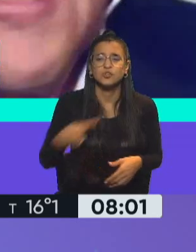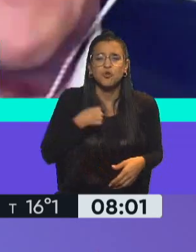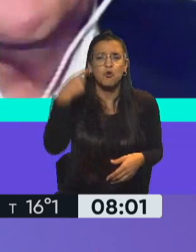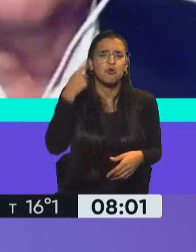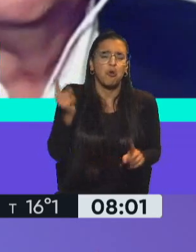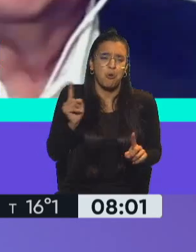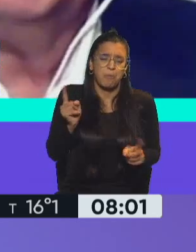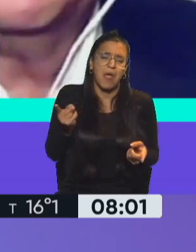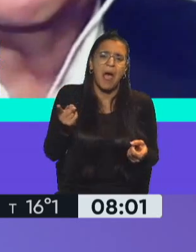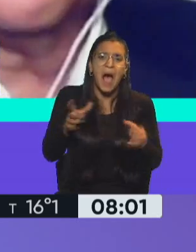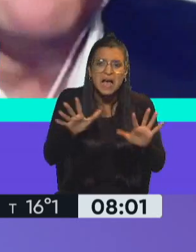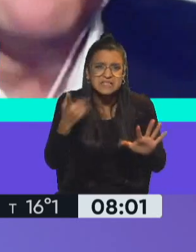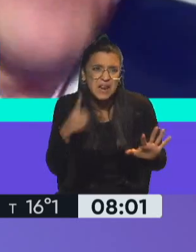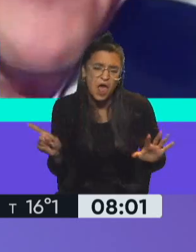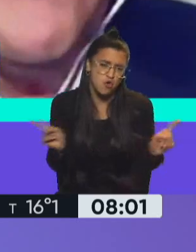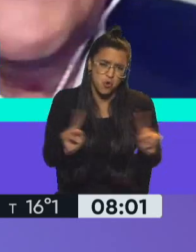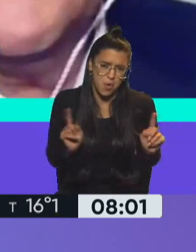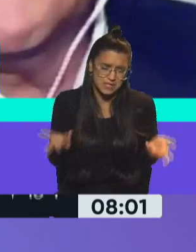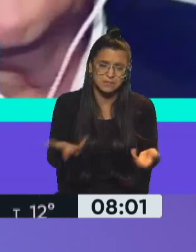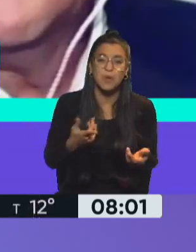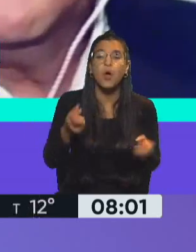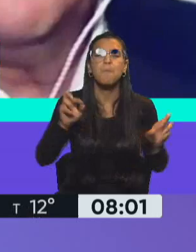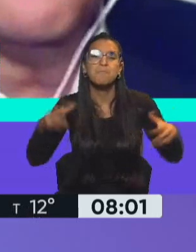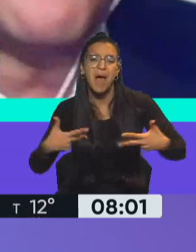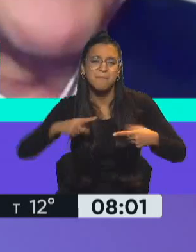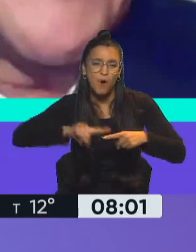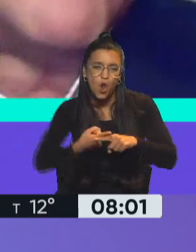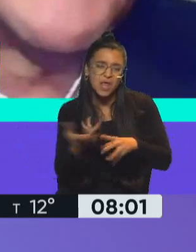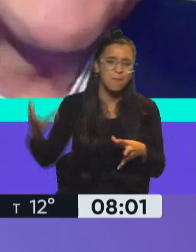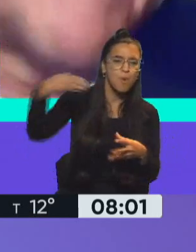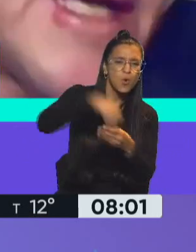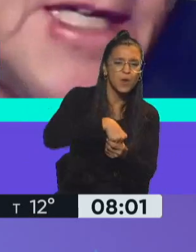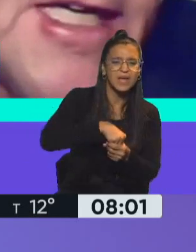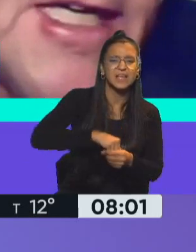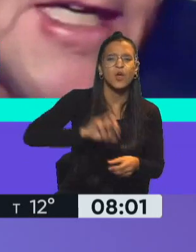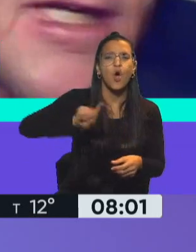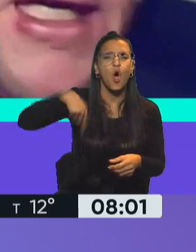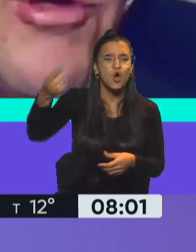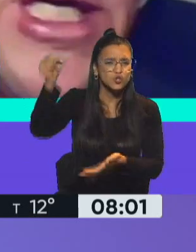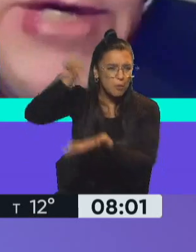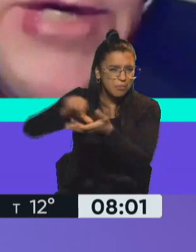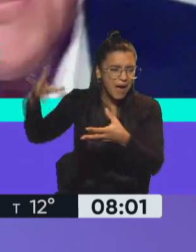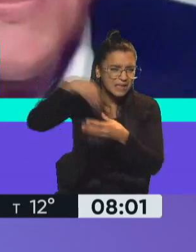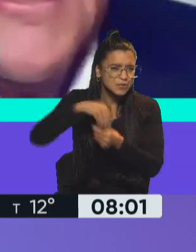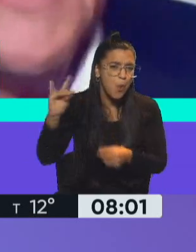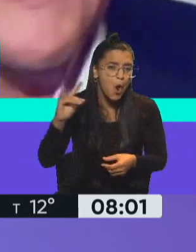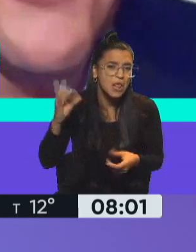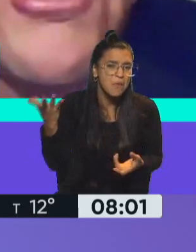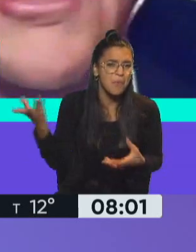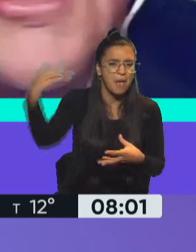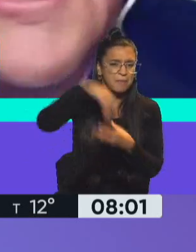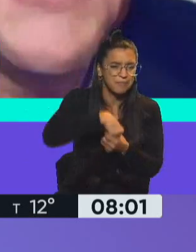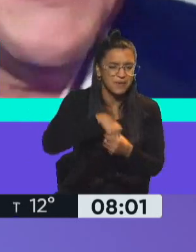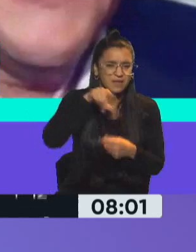que esto suceda. Ahora, decir que fue una operación política e involucrar a un tercer país, a Bolivia, en